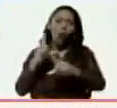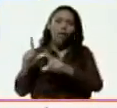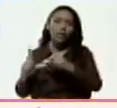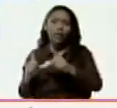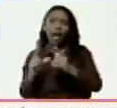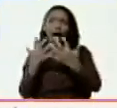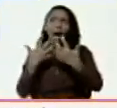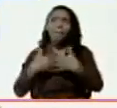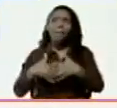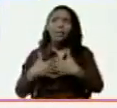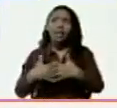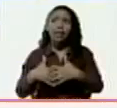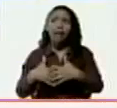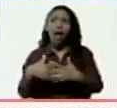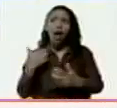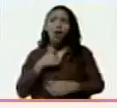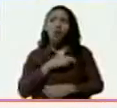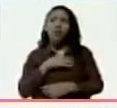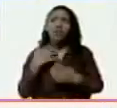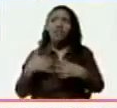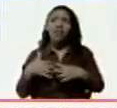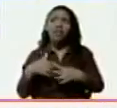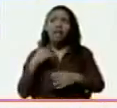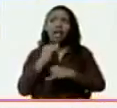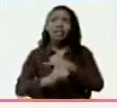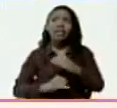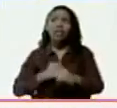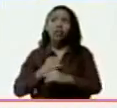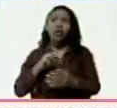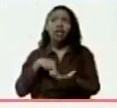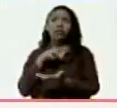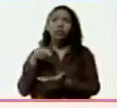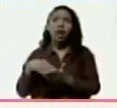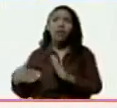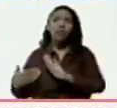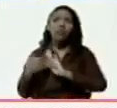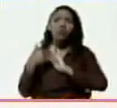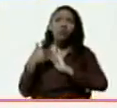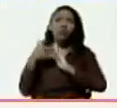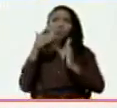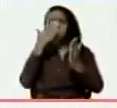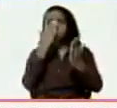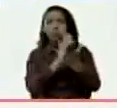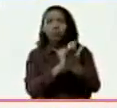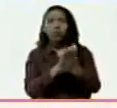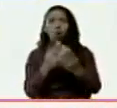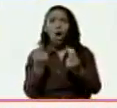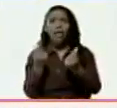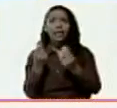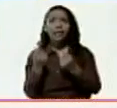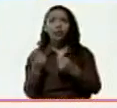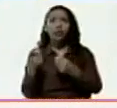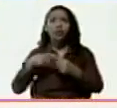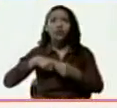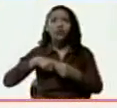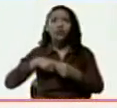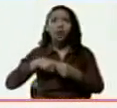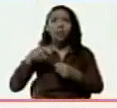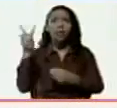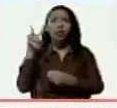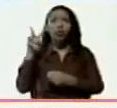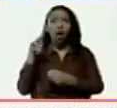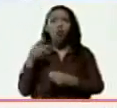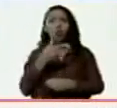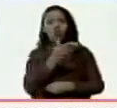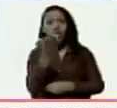administrativa a nuestra industria nacional afectando directamente los ingresos en venezuela que como